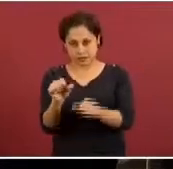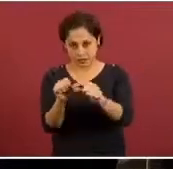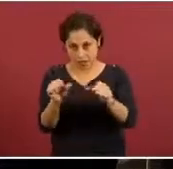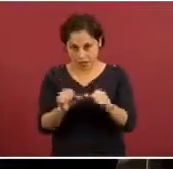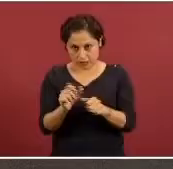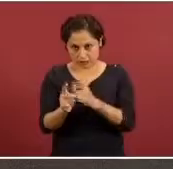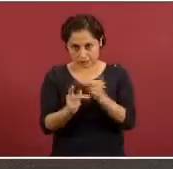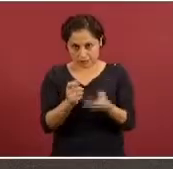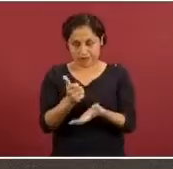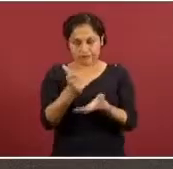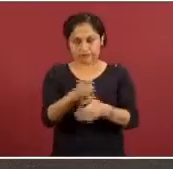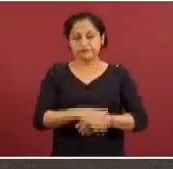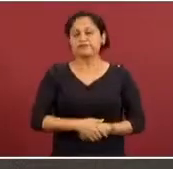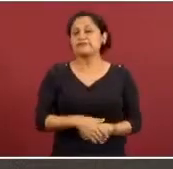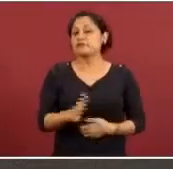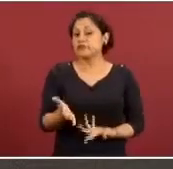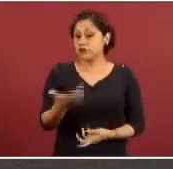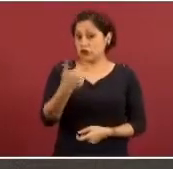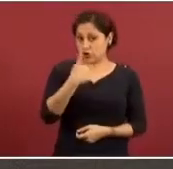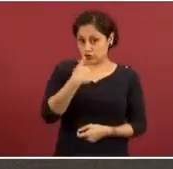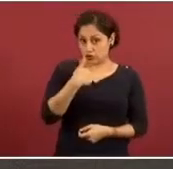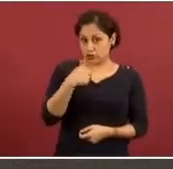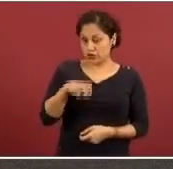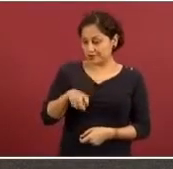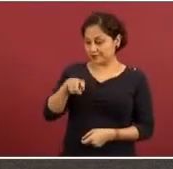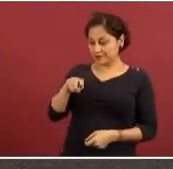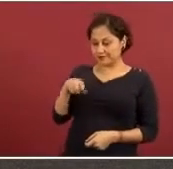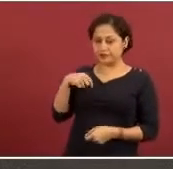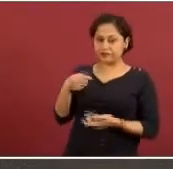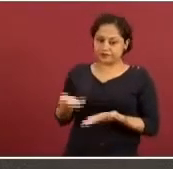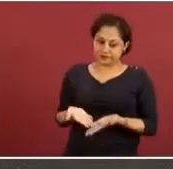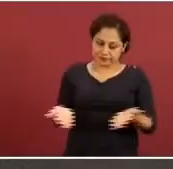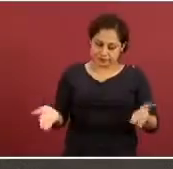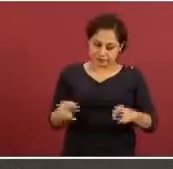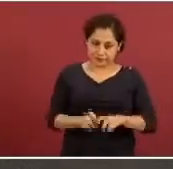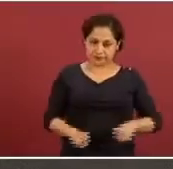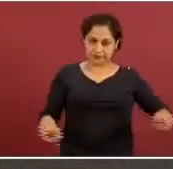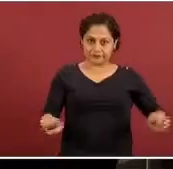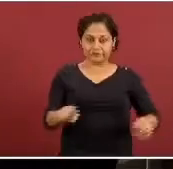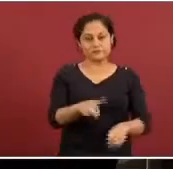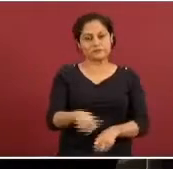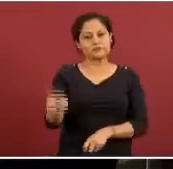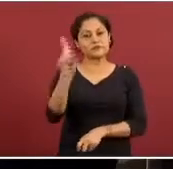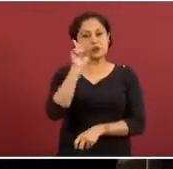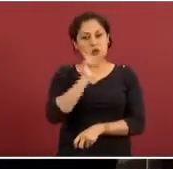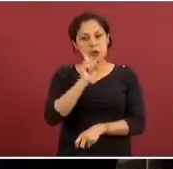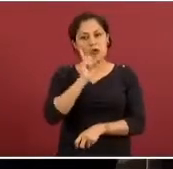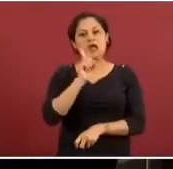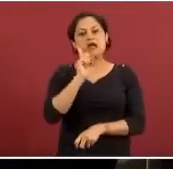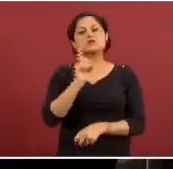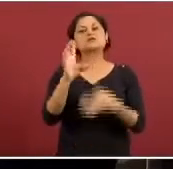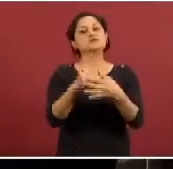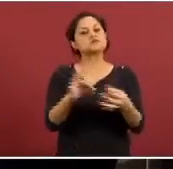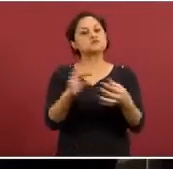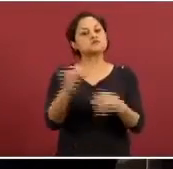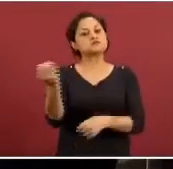yo permaneceré aquí en la parte de atrás para dejar a las mujeres conducir la sesión. Adelante.